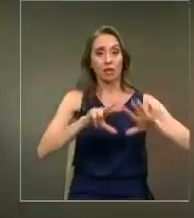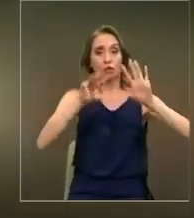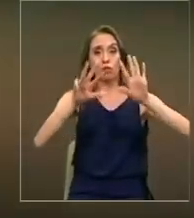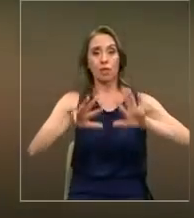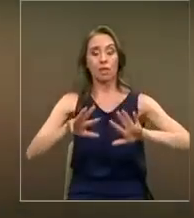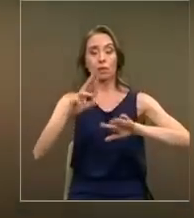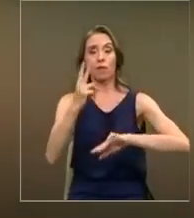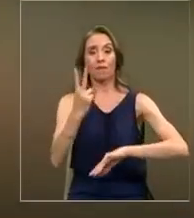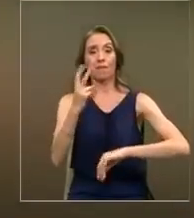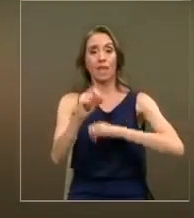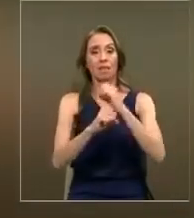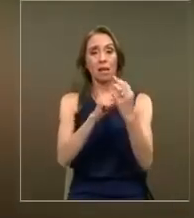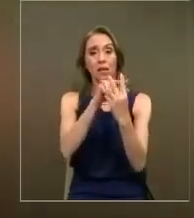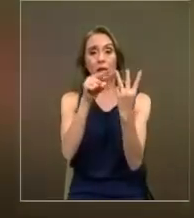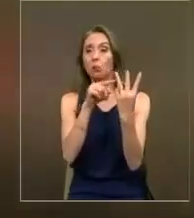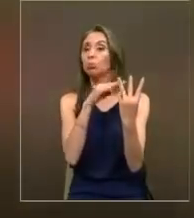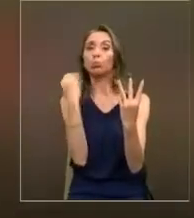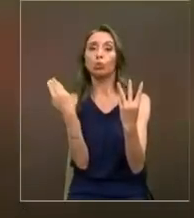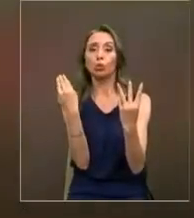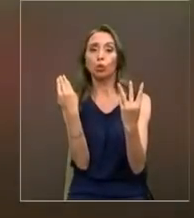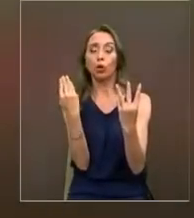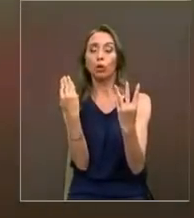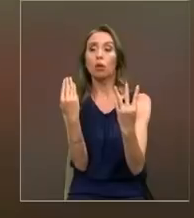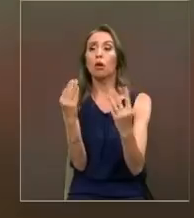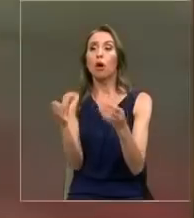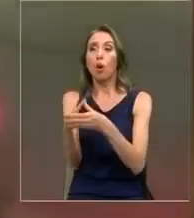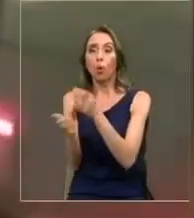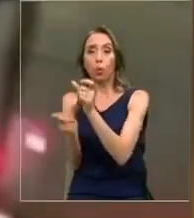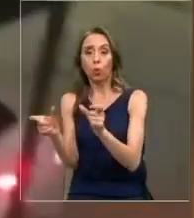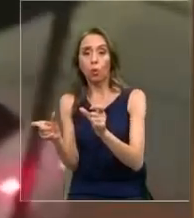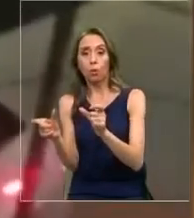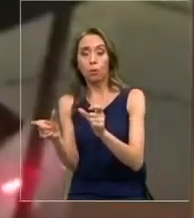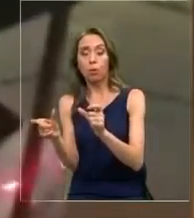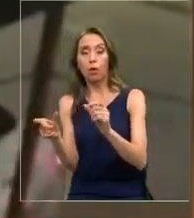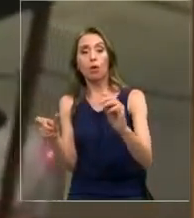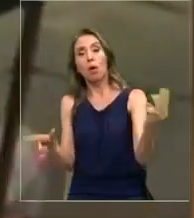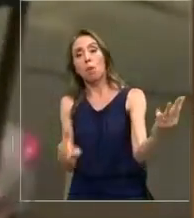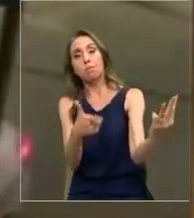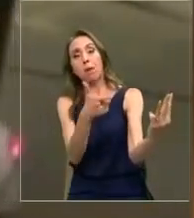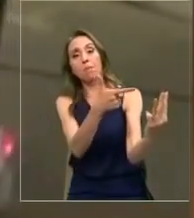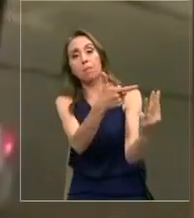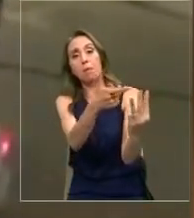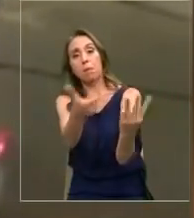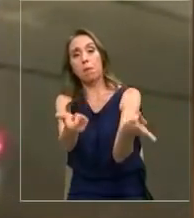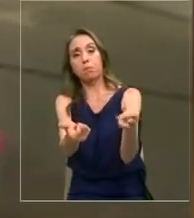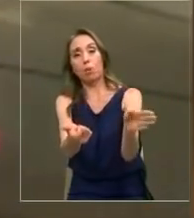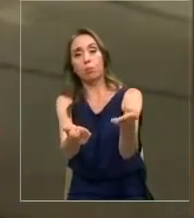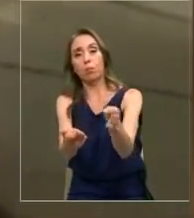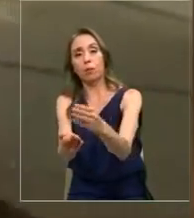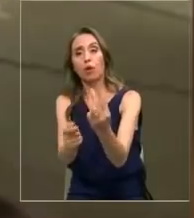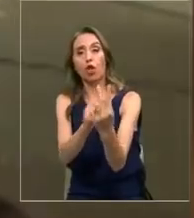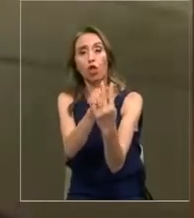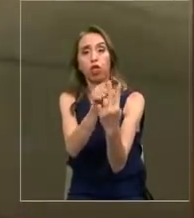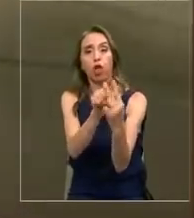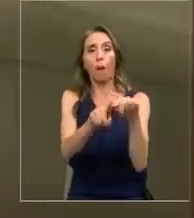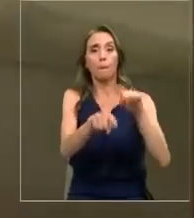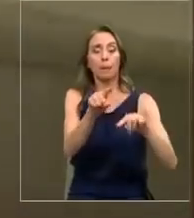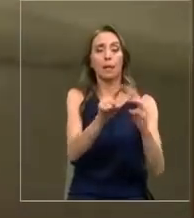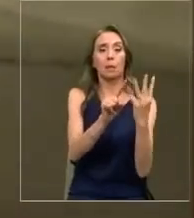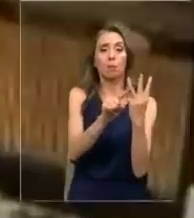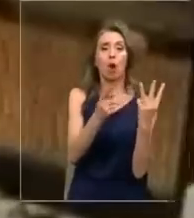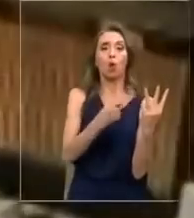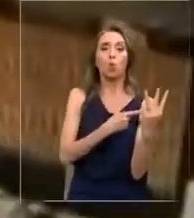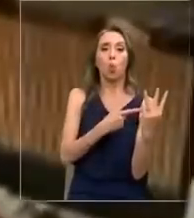18, 19 y 20 años perdieron la vida tras el ataque de un grupo de sujetos a disparos. 2 de las víctimas eran primos, el